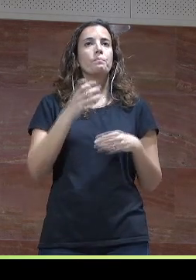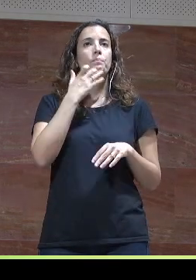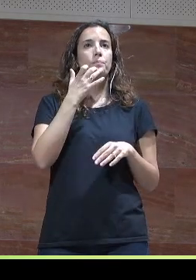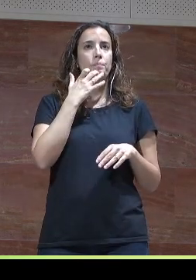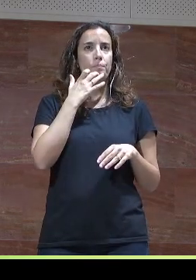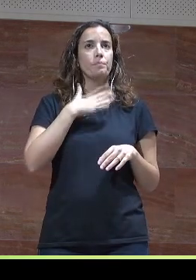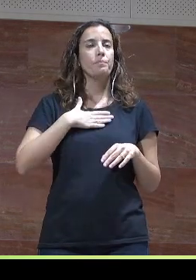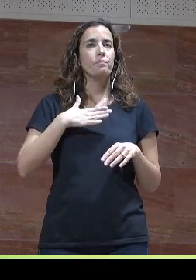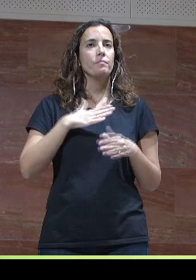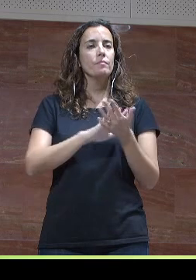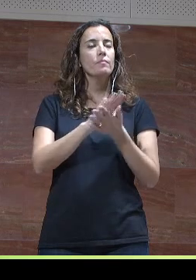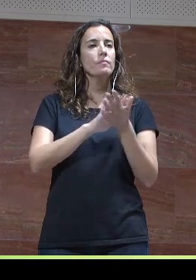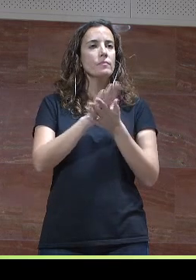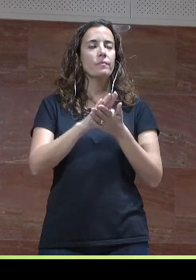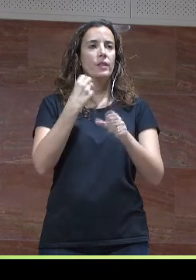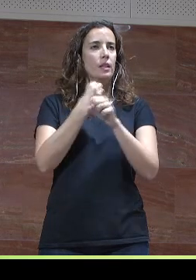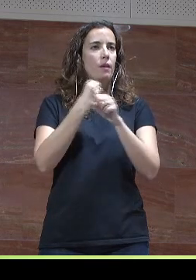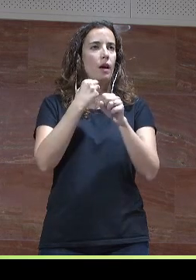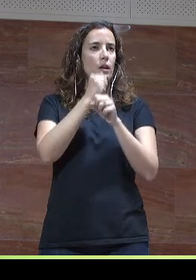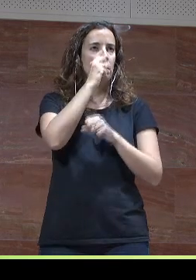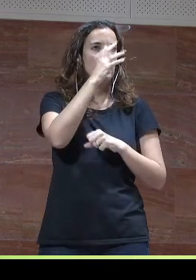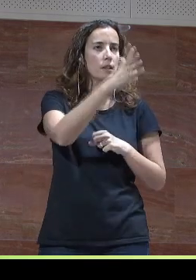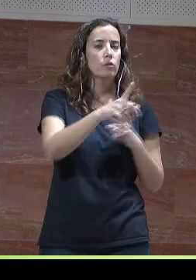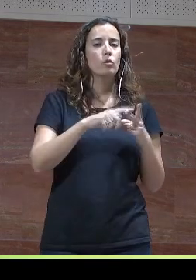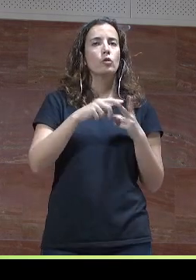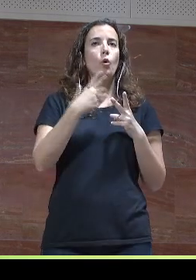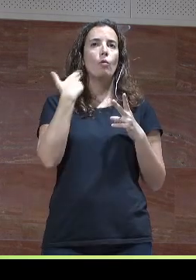estamos oyendo hablar de que vamos a tener que trabajar más años, nos vamos a tener que